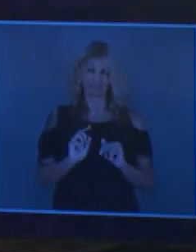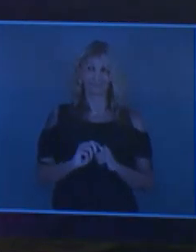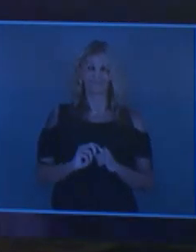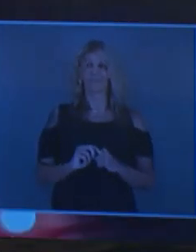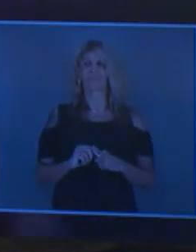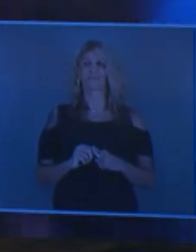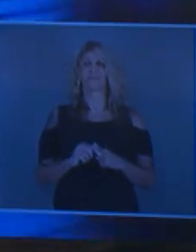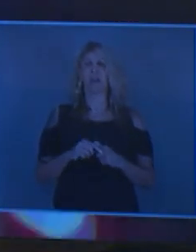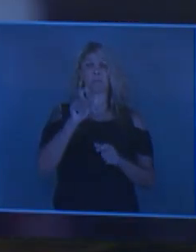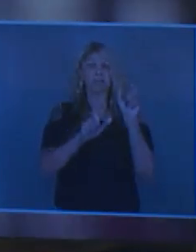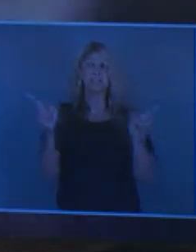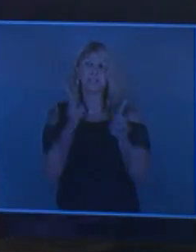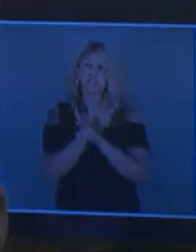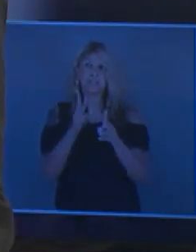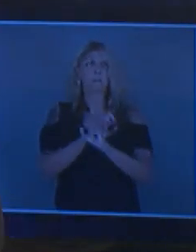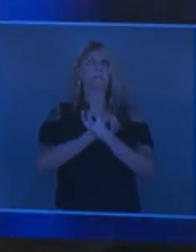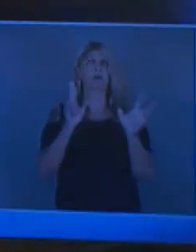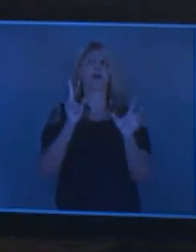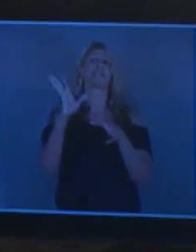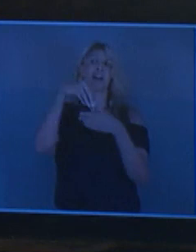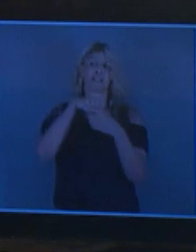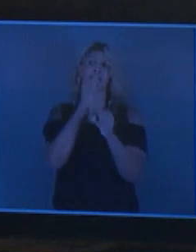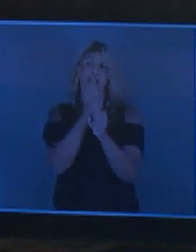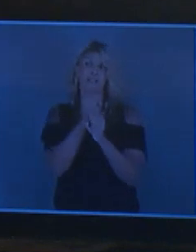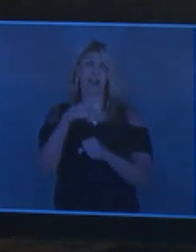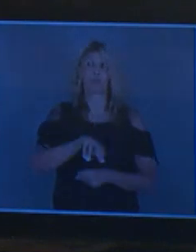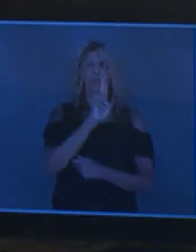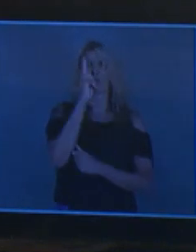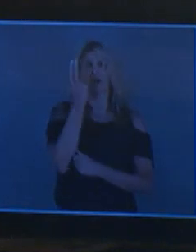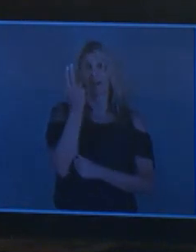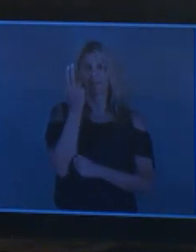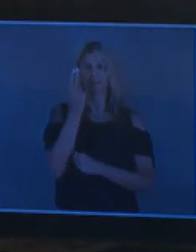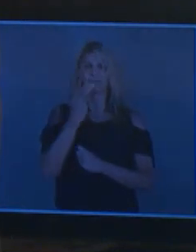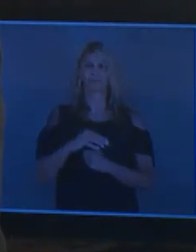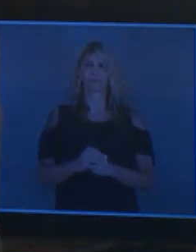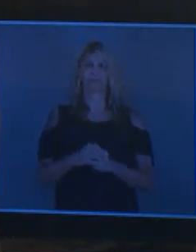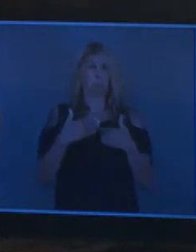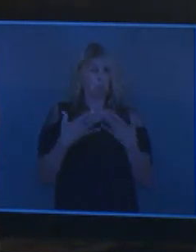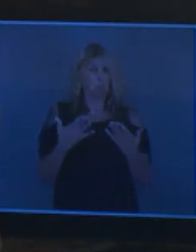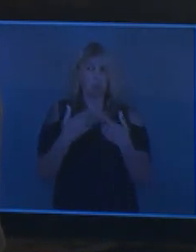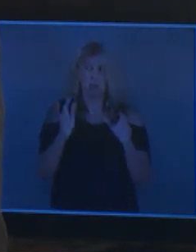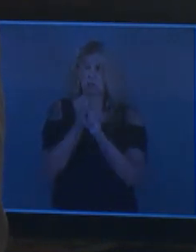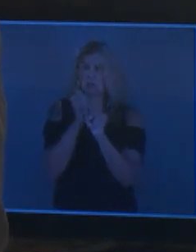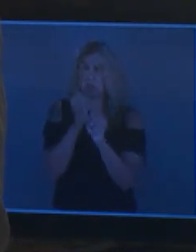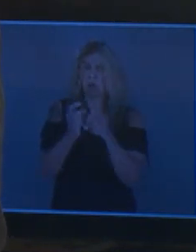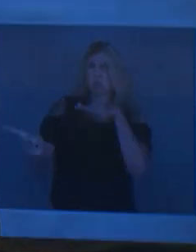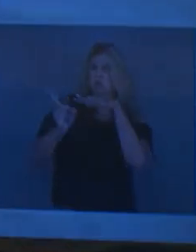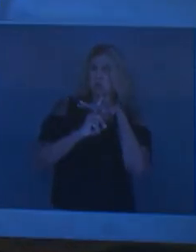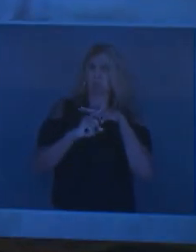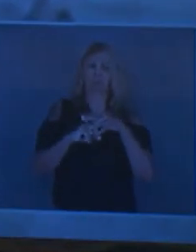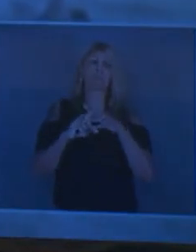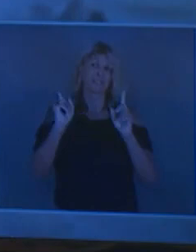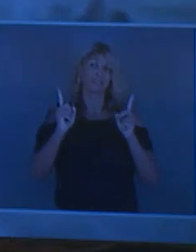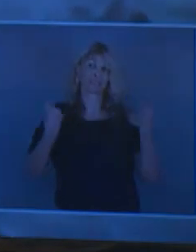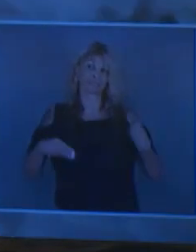exteriorizan a los 14 13 15 años 16 entonces es importante un acompañamiento psicológico para que para